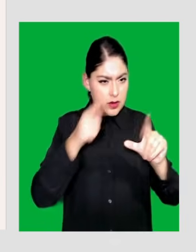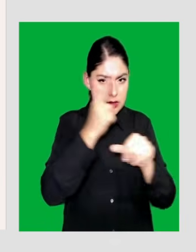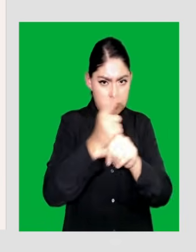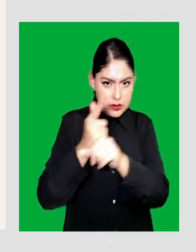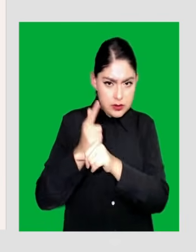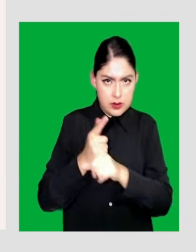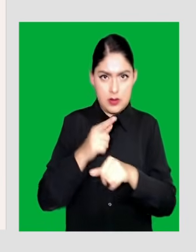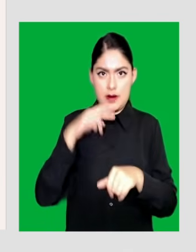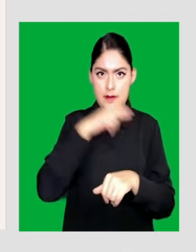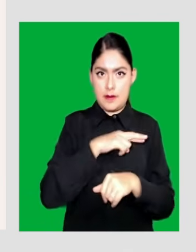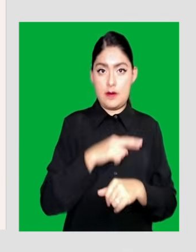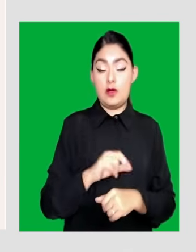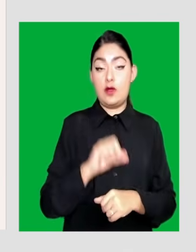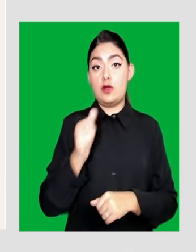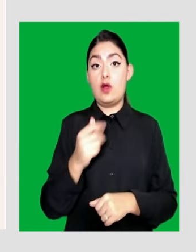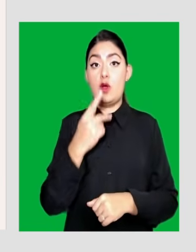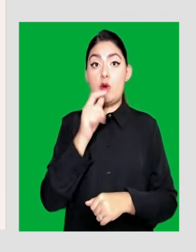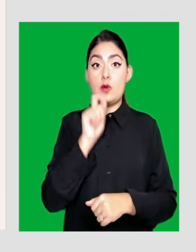puntos, líneas o polígonos.